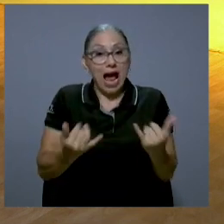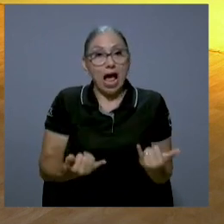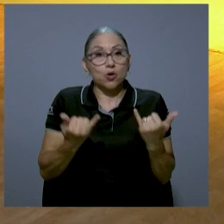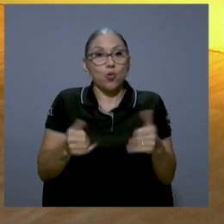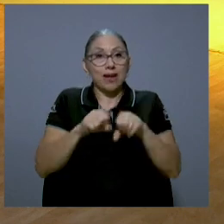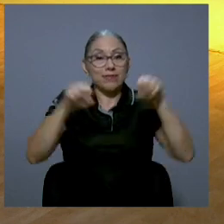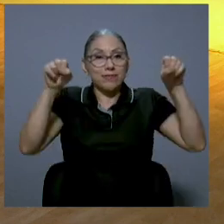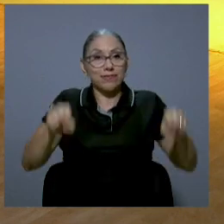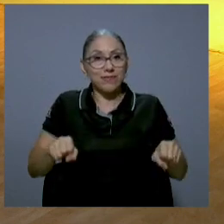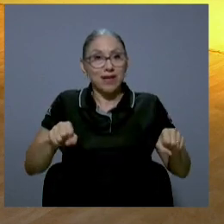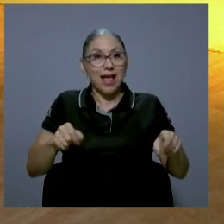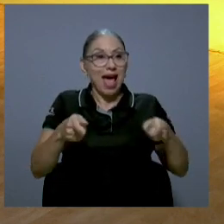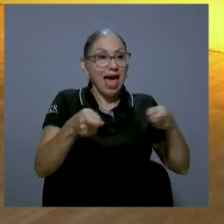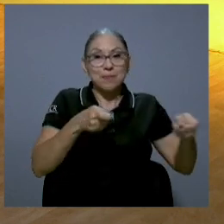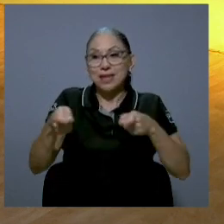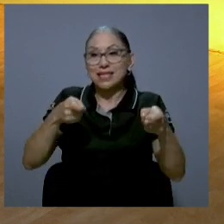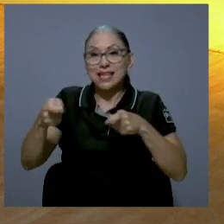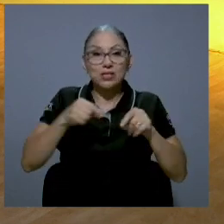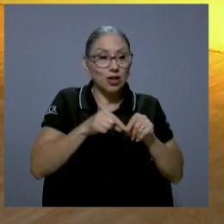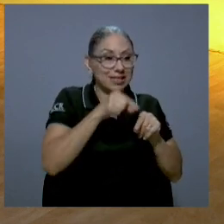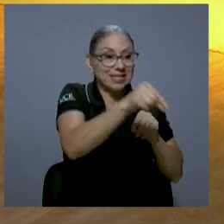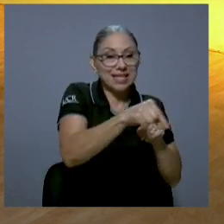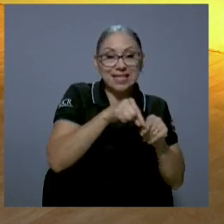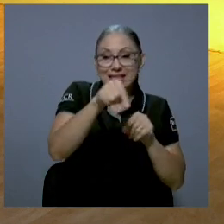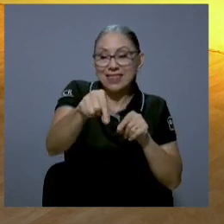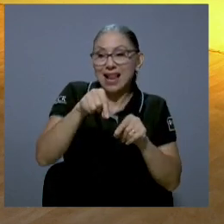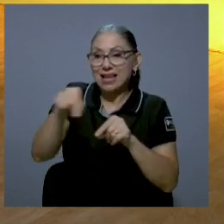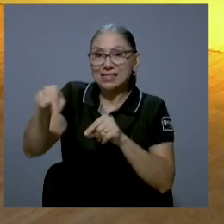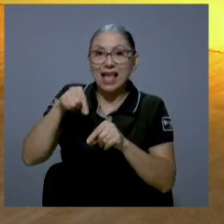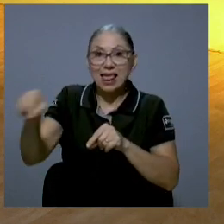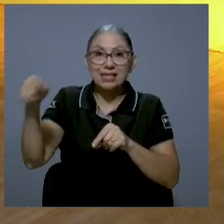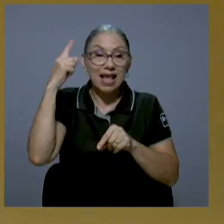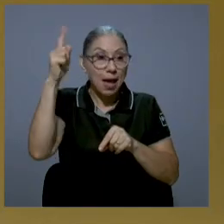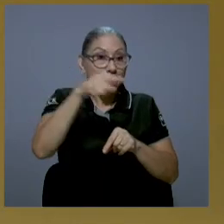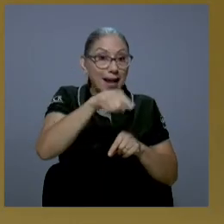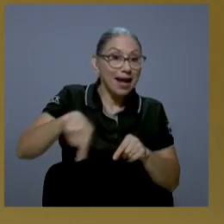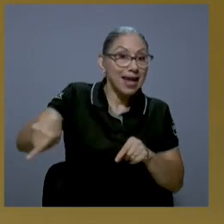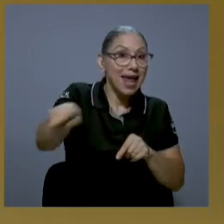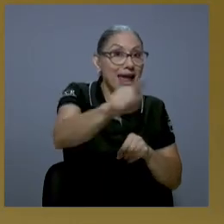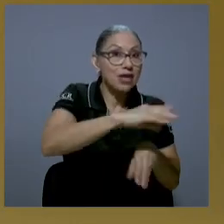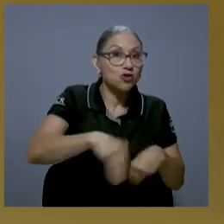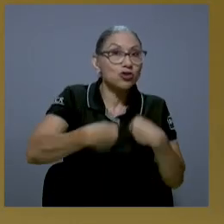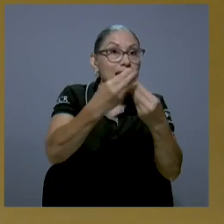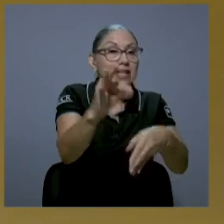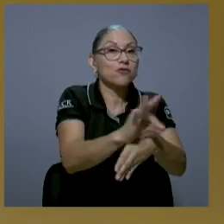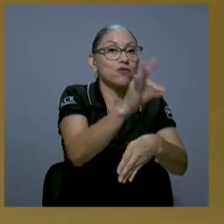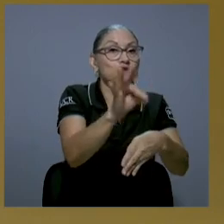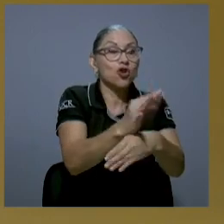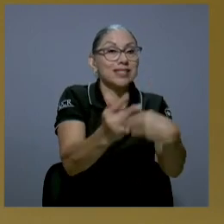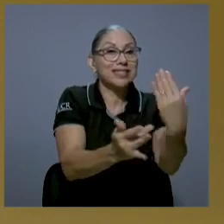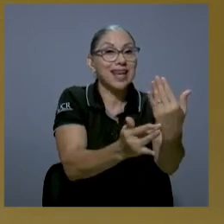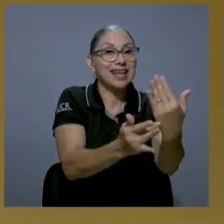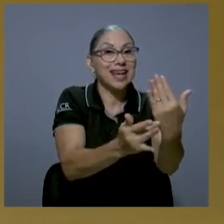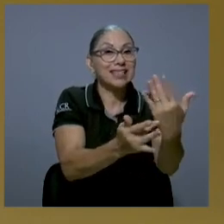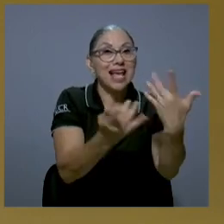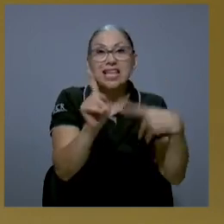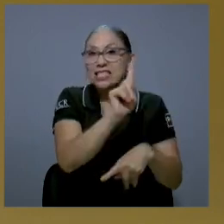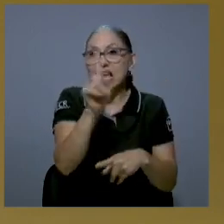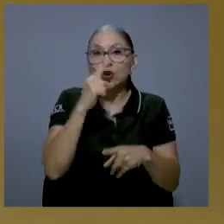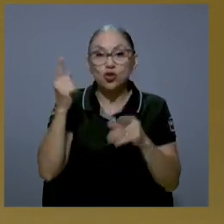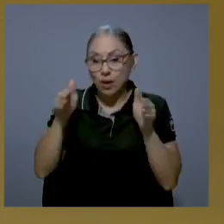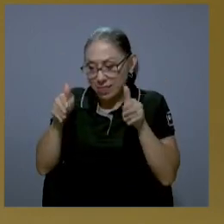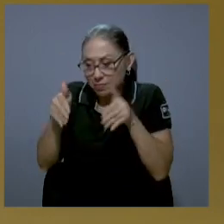administraciones descentralizadas para otorgarle las funciones técnicas a esos órganos y sacarlas del ámbito del Poder Ejecutivo.